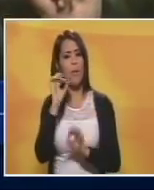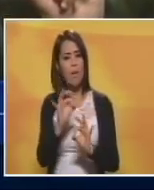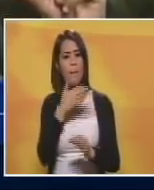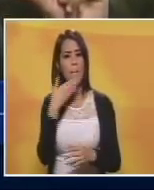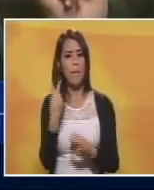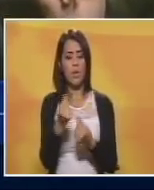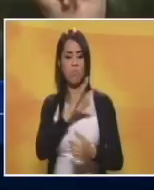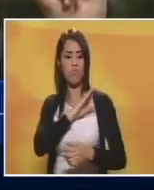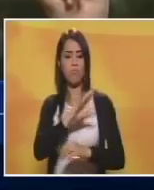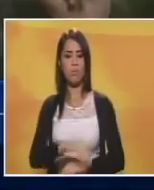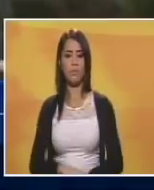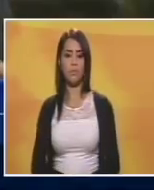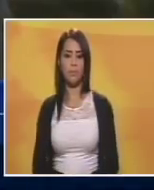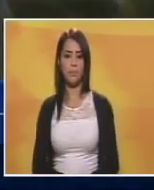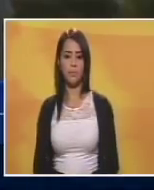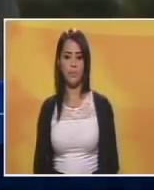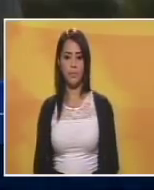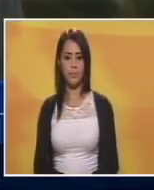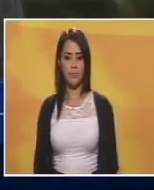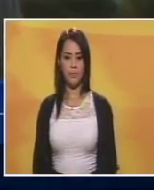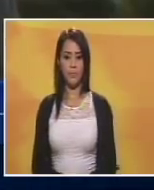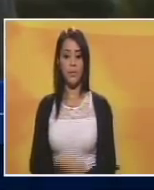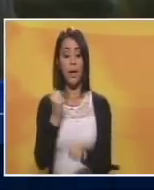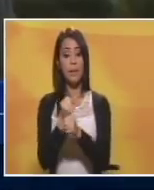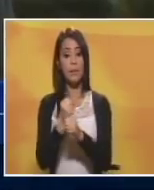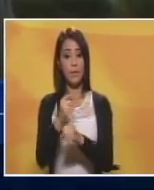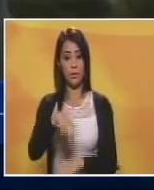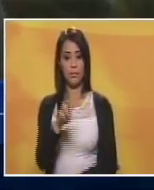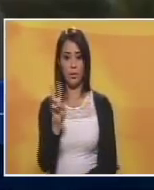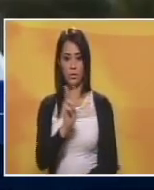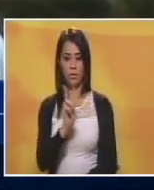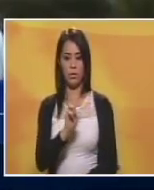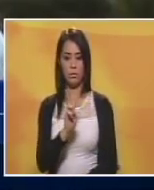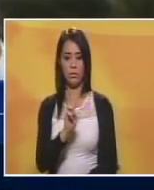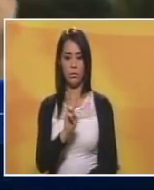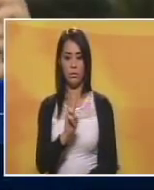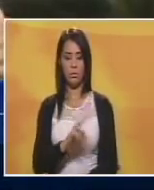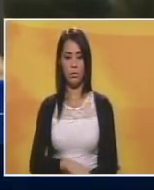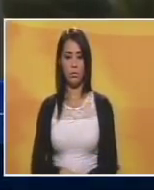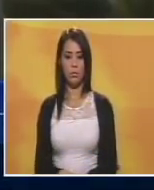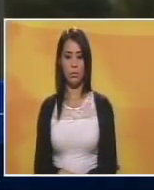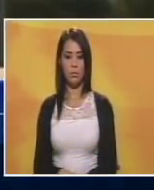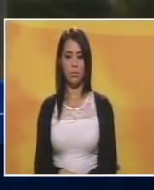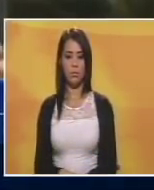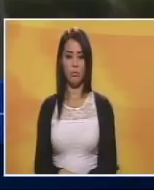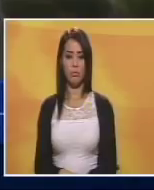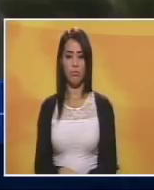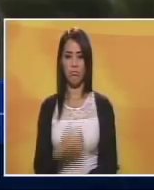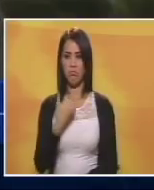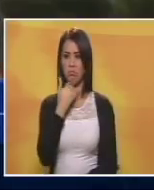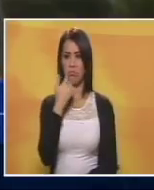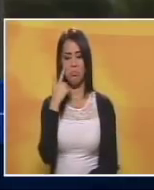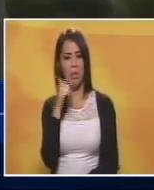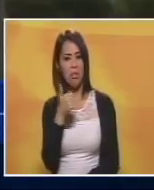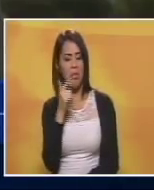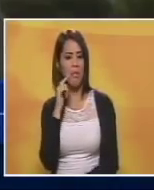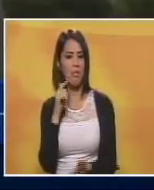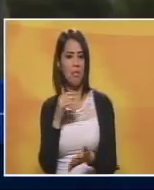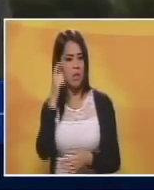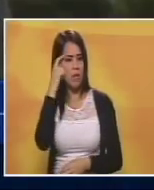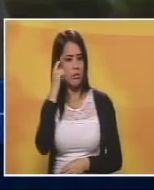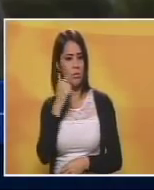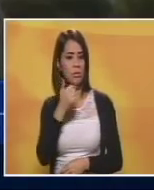el poder adquisitivo. Bueno, el trabajo en Venezuela, hasta hace, doctor, menos 10 días, valía medio kilo de